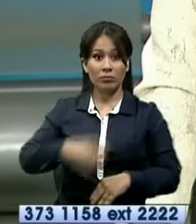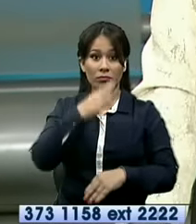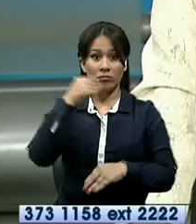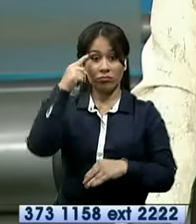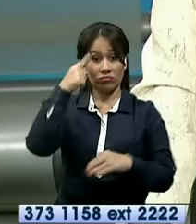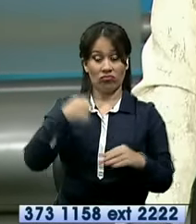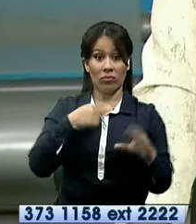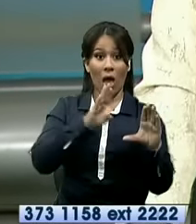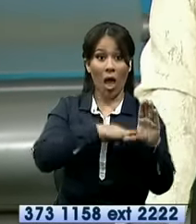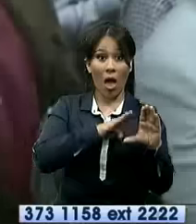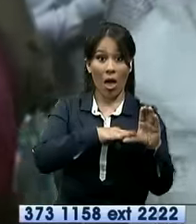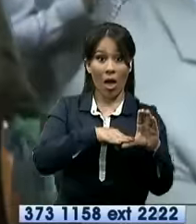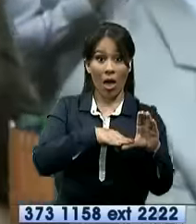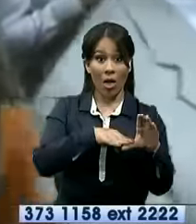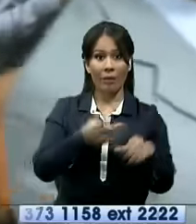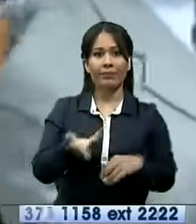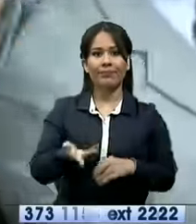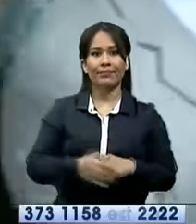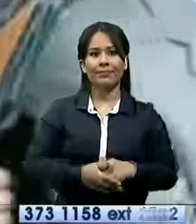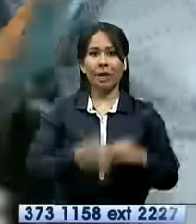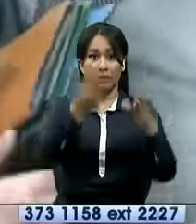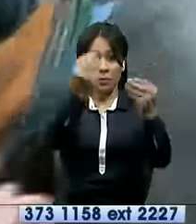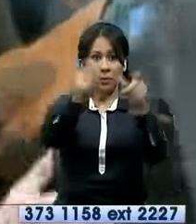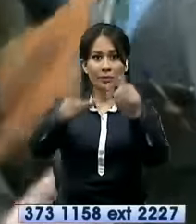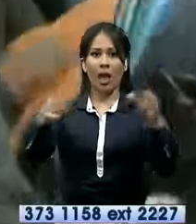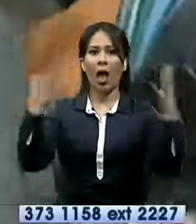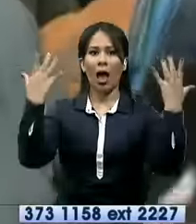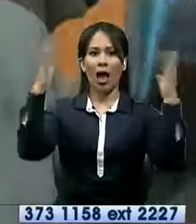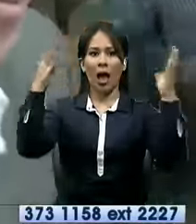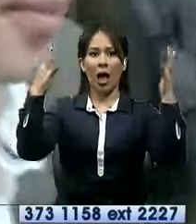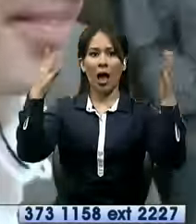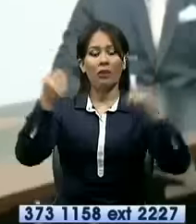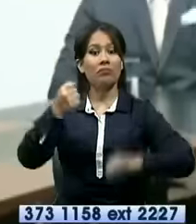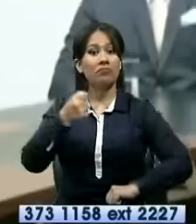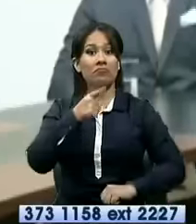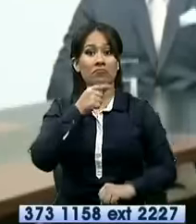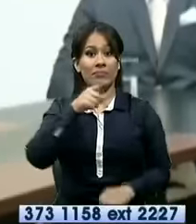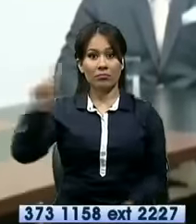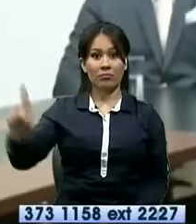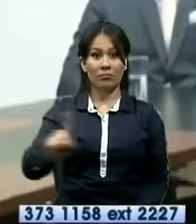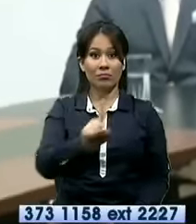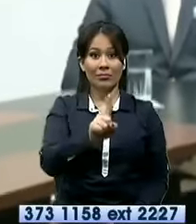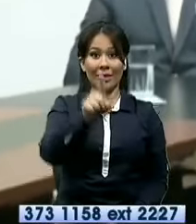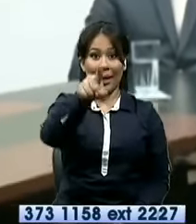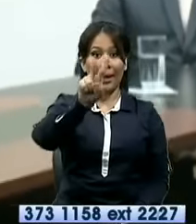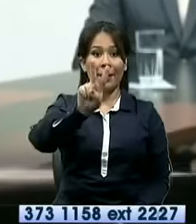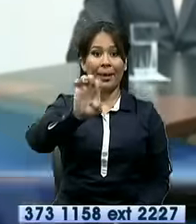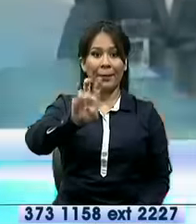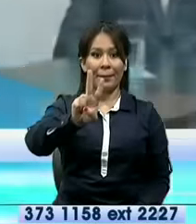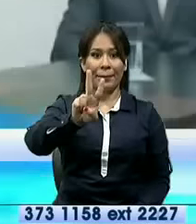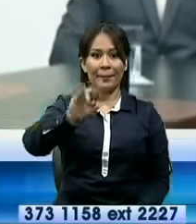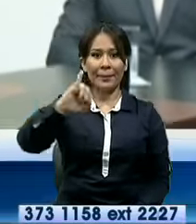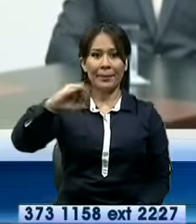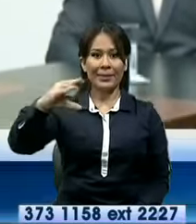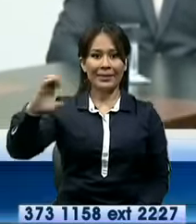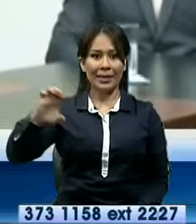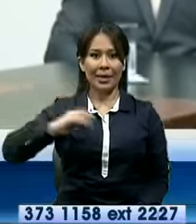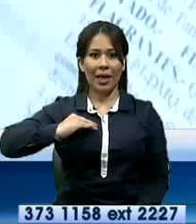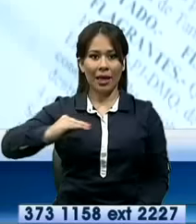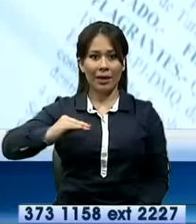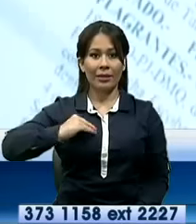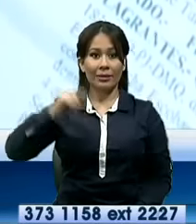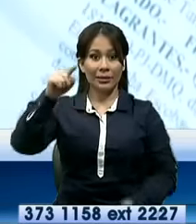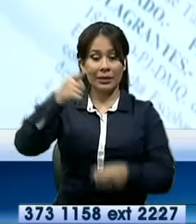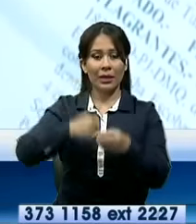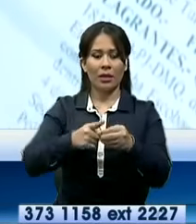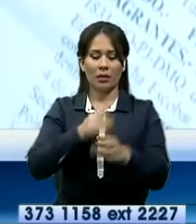Correa. En medio de aplausos y vivas de sus seguidores se presentó Eduardo del Pozo, vicealcalde de Quito, para referirse a la